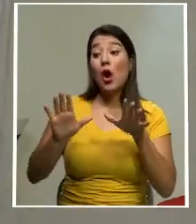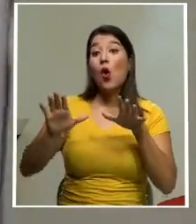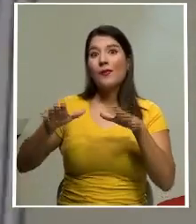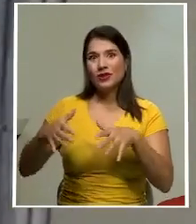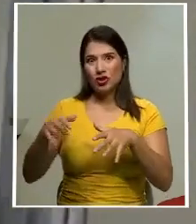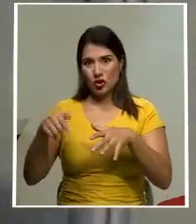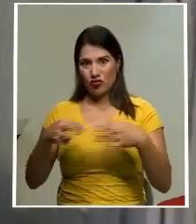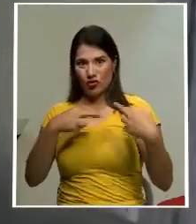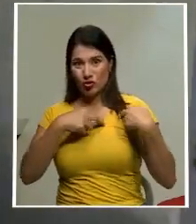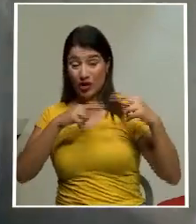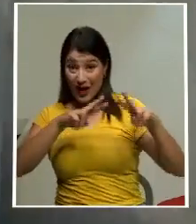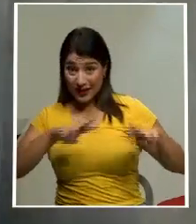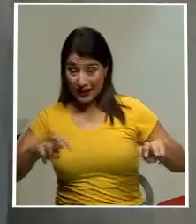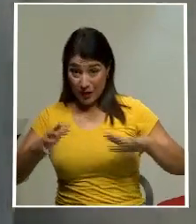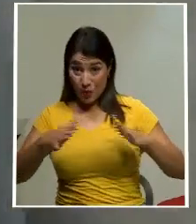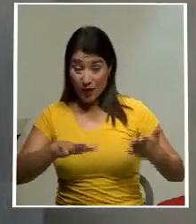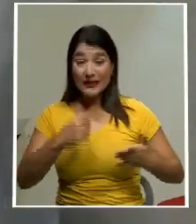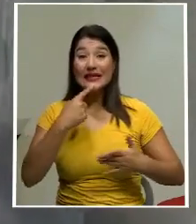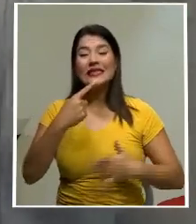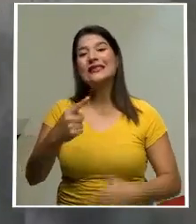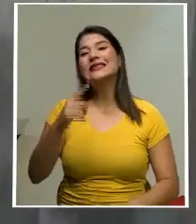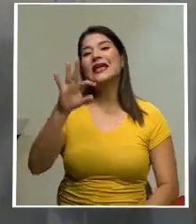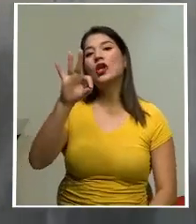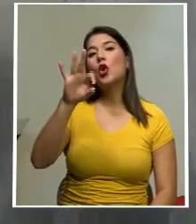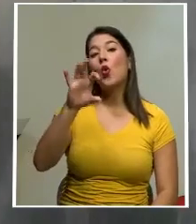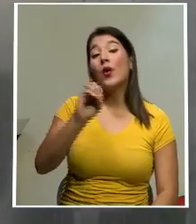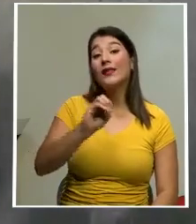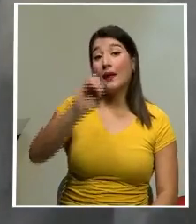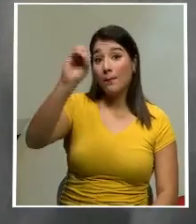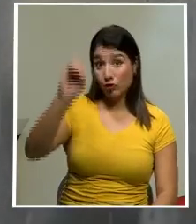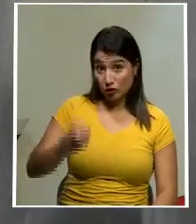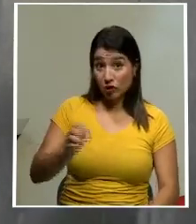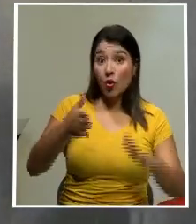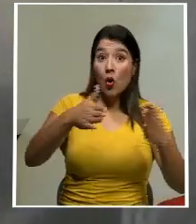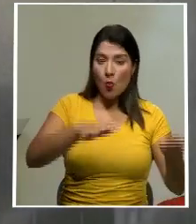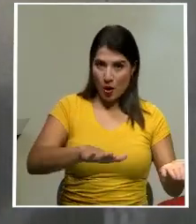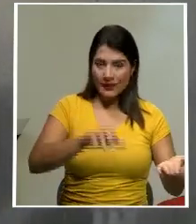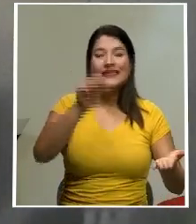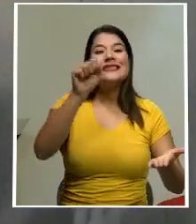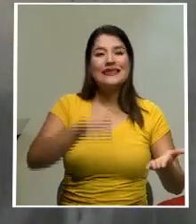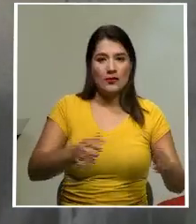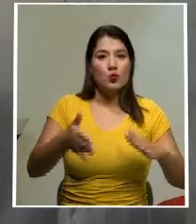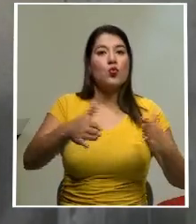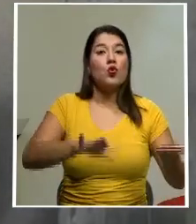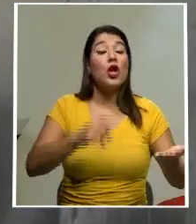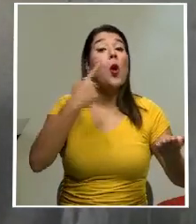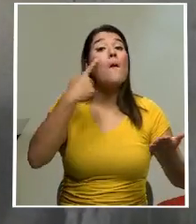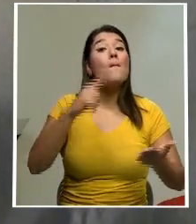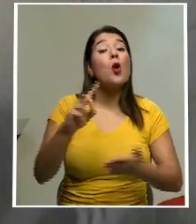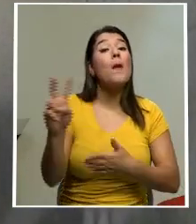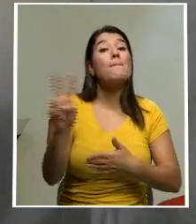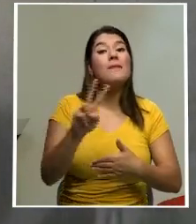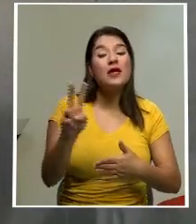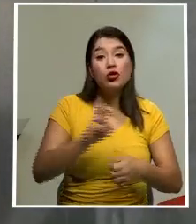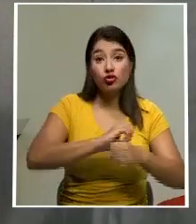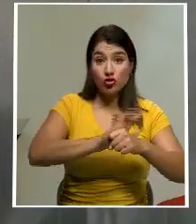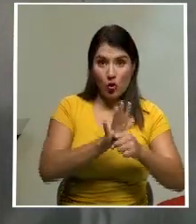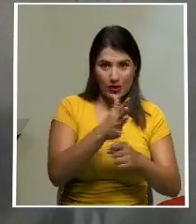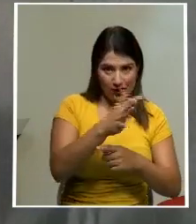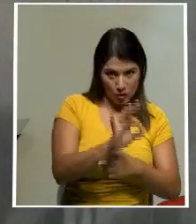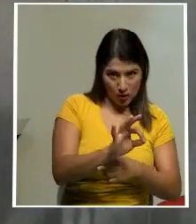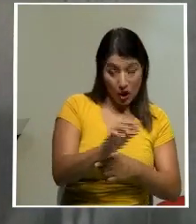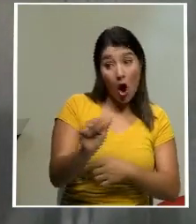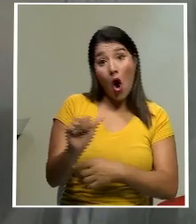que el 90% de los decesos registrados sí sucedieron efectivamente por el virus del SARS-CoV-2, mientras que el